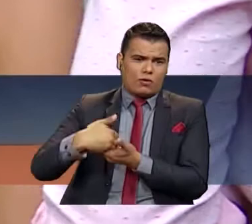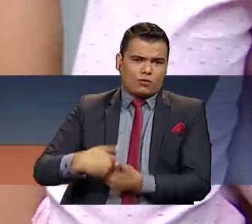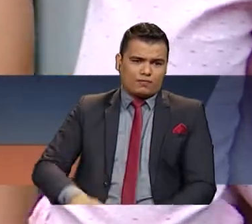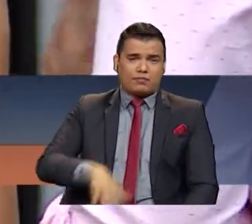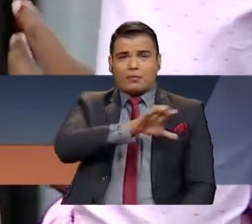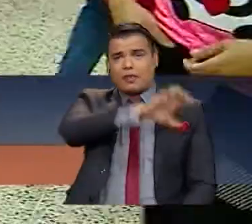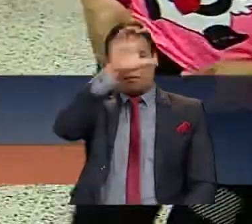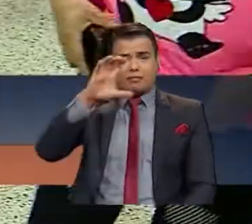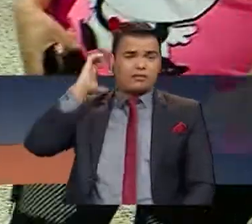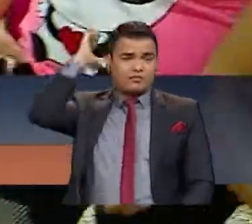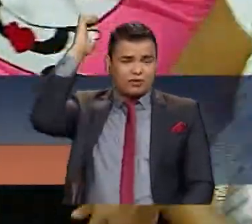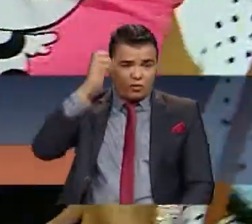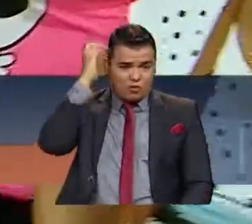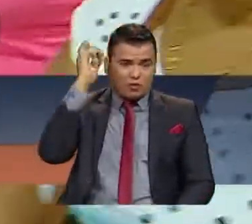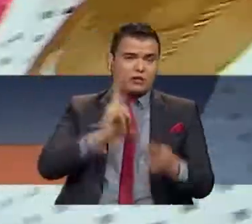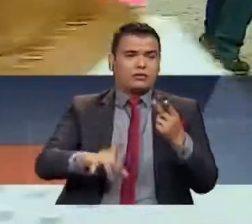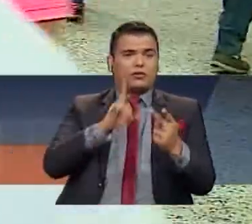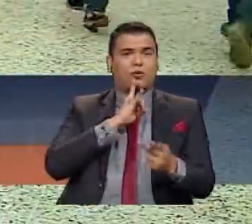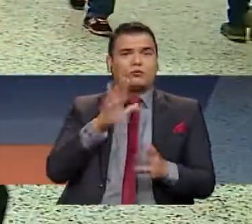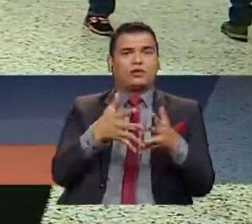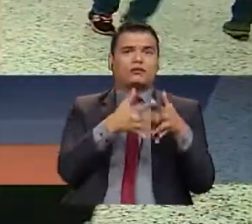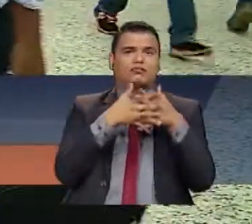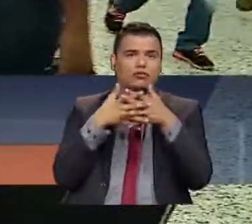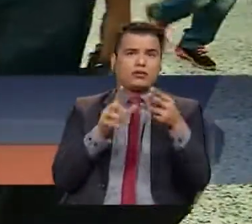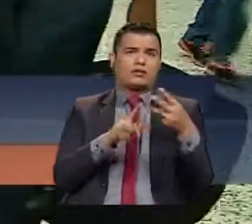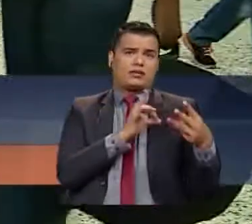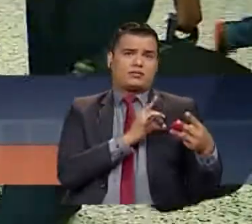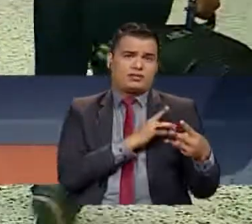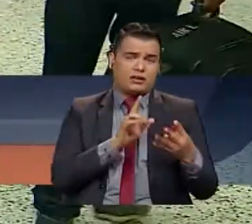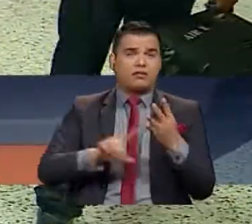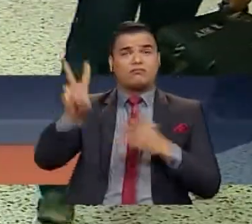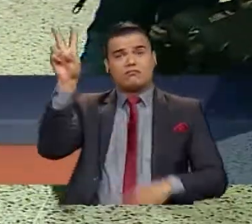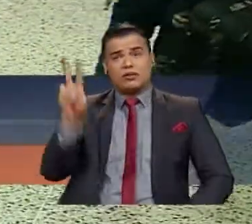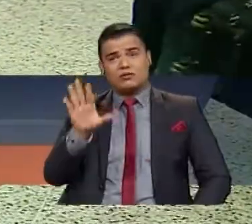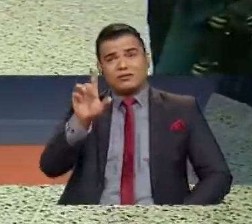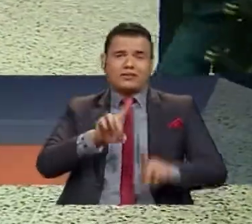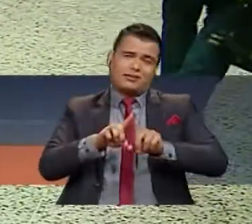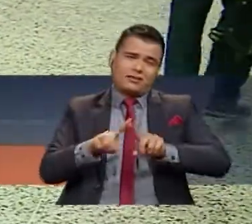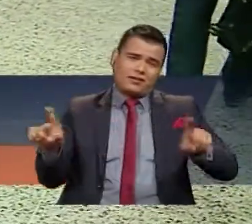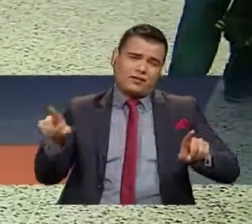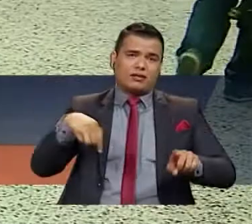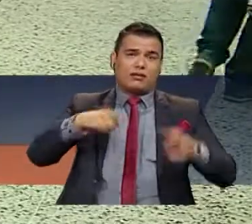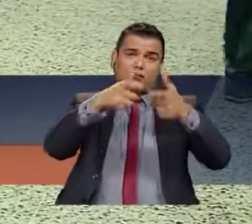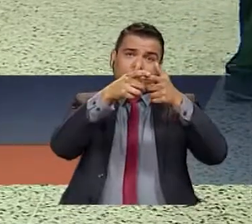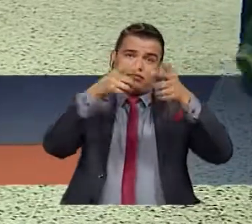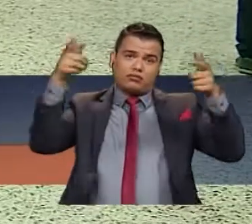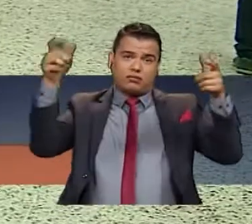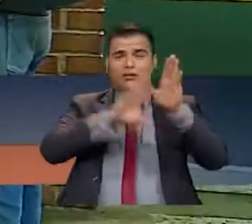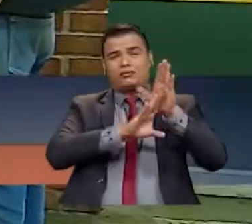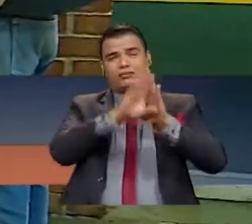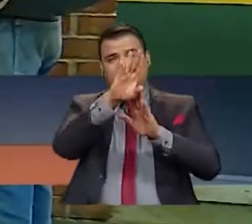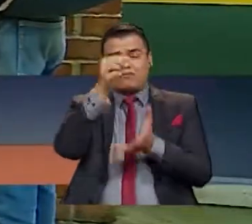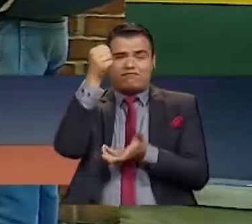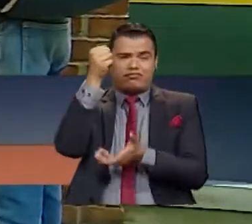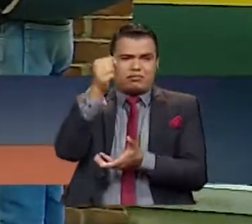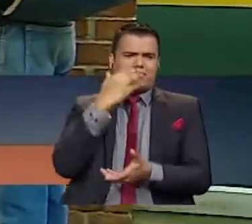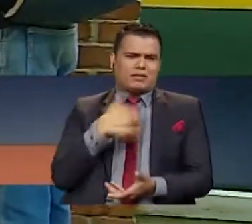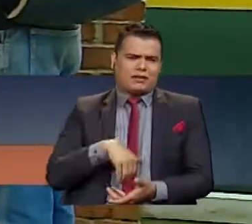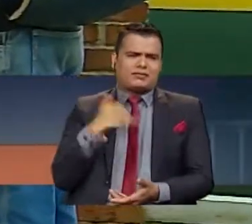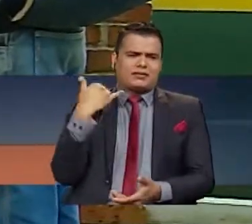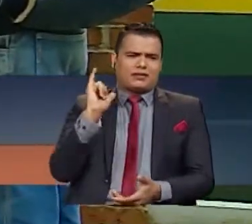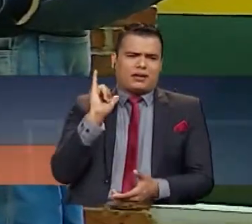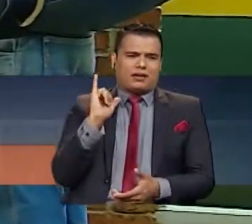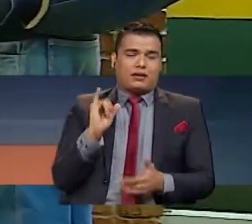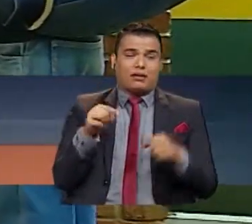naciones europeas o de Estados Unidos, Chile o la misma Venezuela vivían un auge económico. Sin embargo,